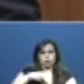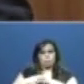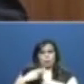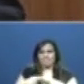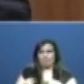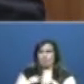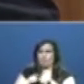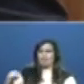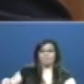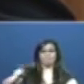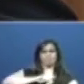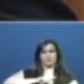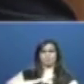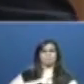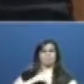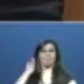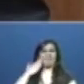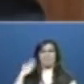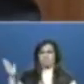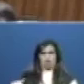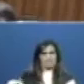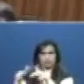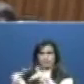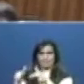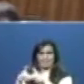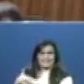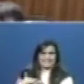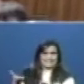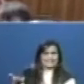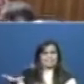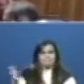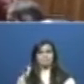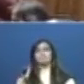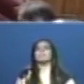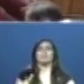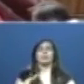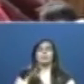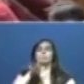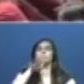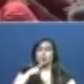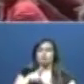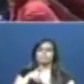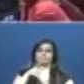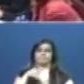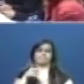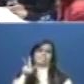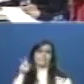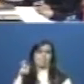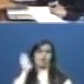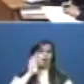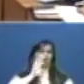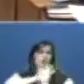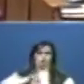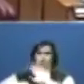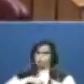sentimiento de desafecto social a lo que muchos han contribuido algunos escándalos de corrupción que estoy